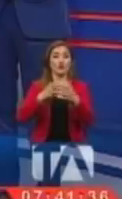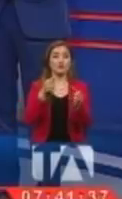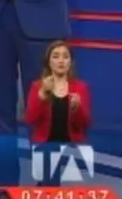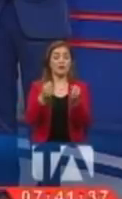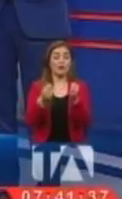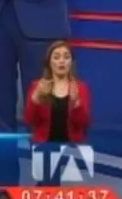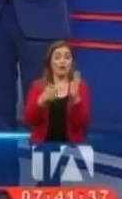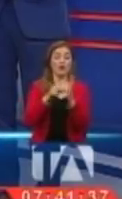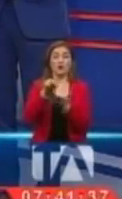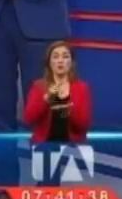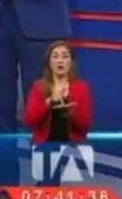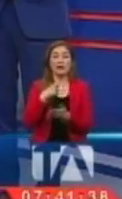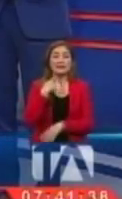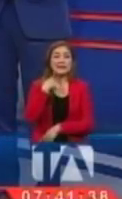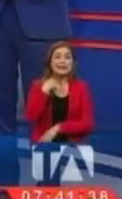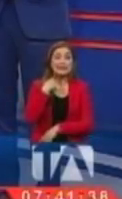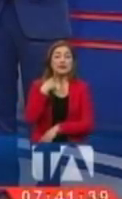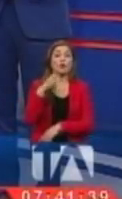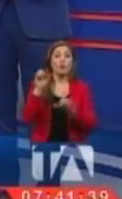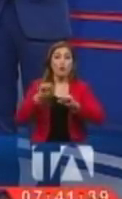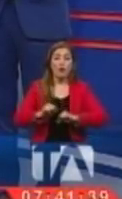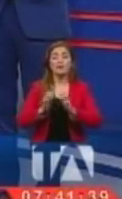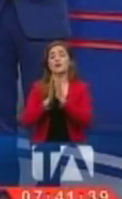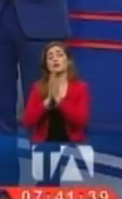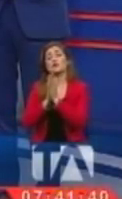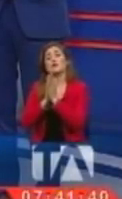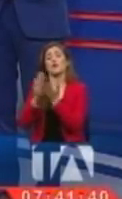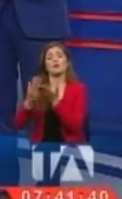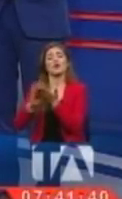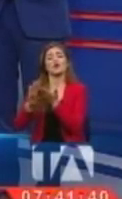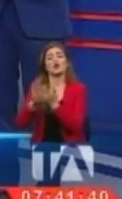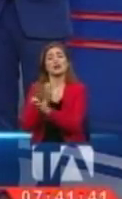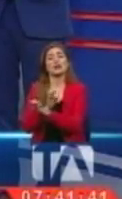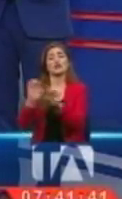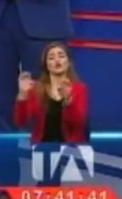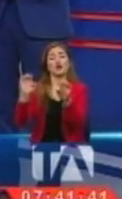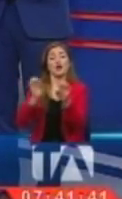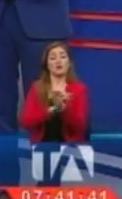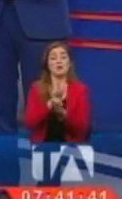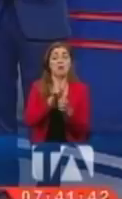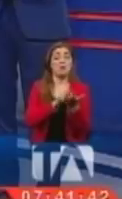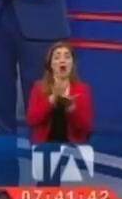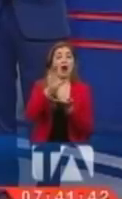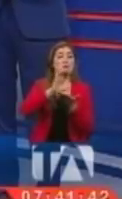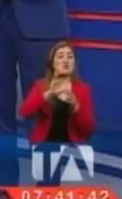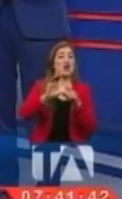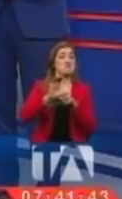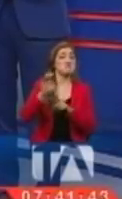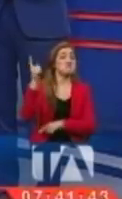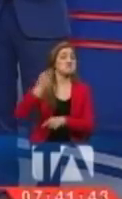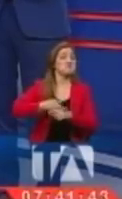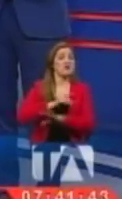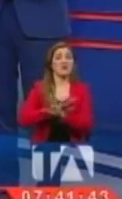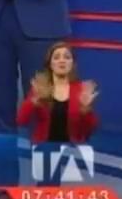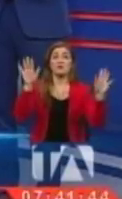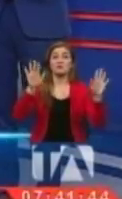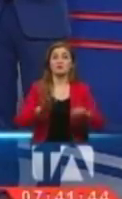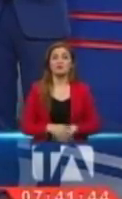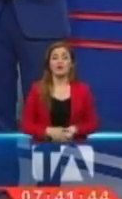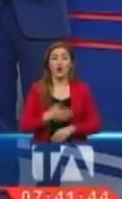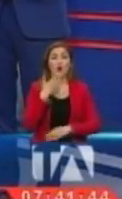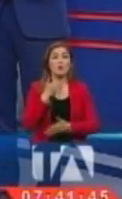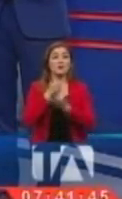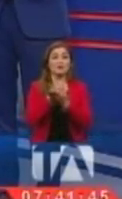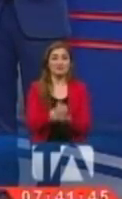de impuestos vehiculares vencidos podrán solicitar amnistía o reducción de porcentajes a la agencia nacional de tránsito para acceder a